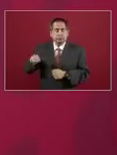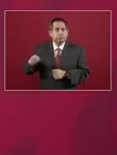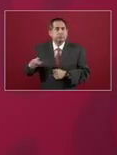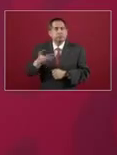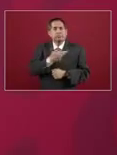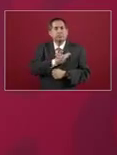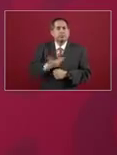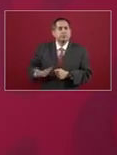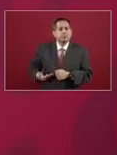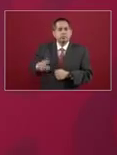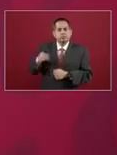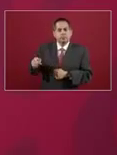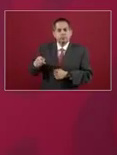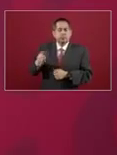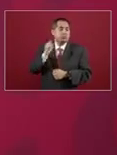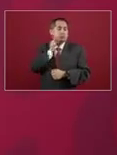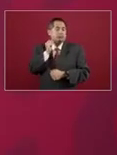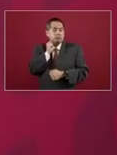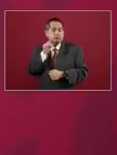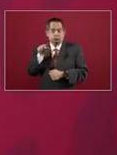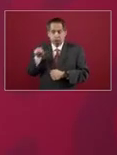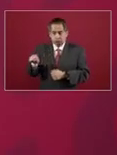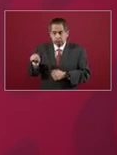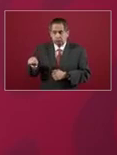presidente de el Senado,